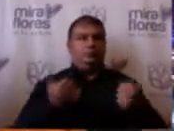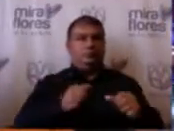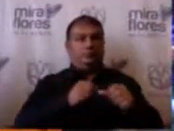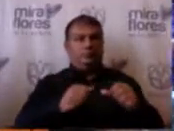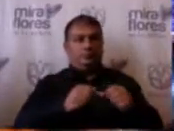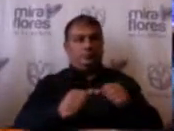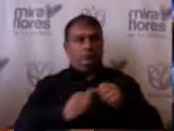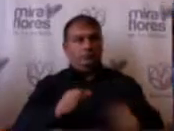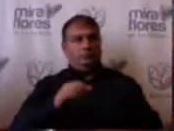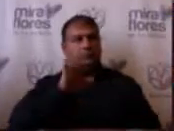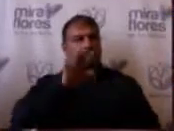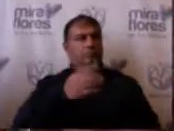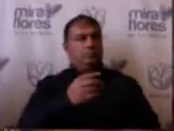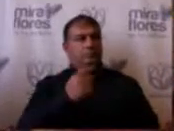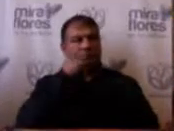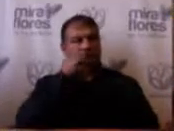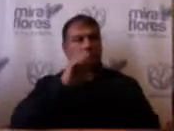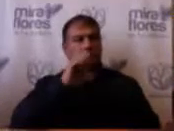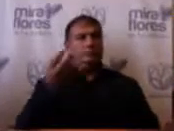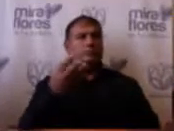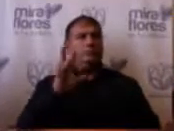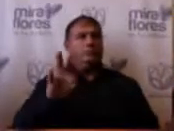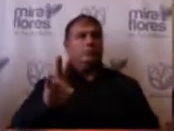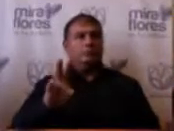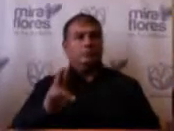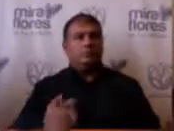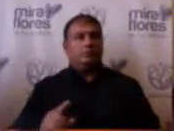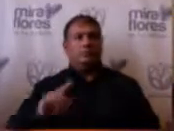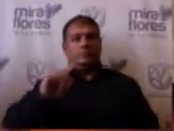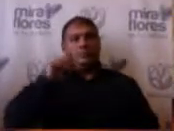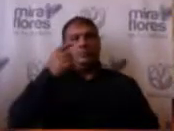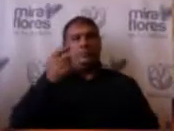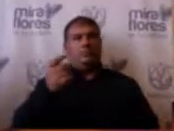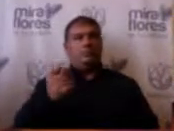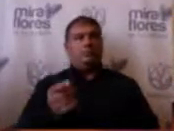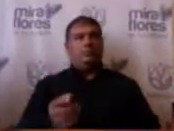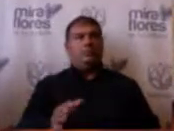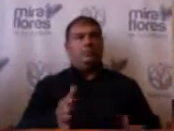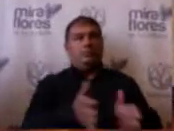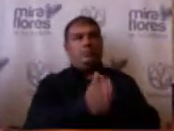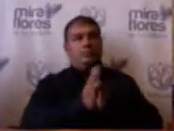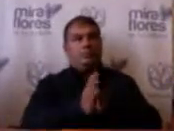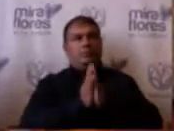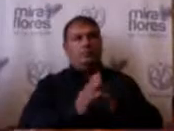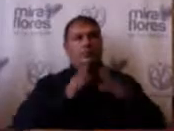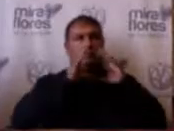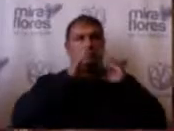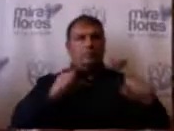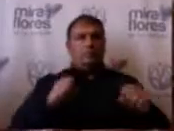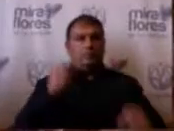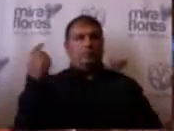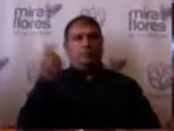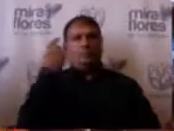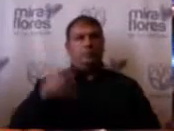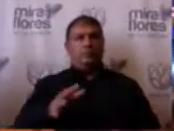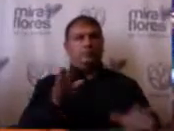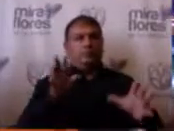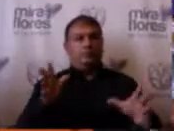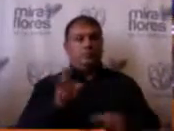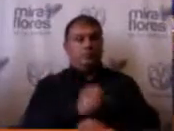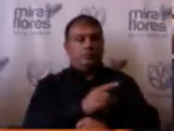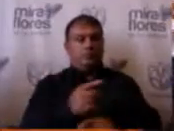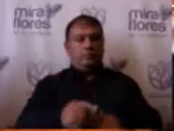de 5 de junio del año 2017 y como primer término le voy a pedir a nuestra secretaria general del consejo que se sirva a